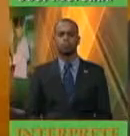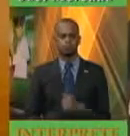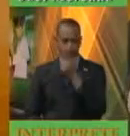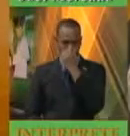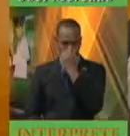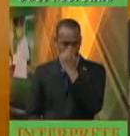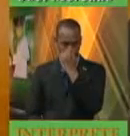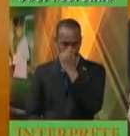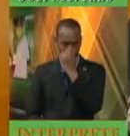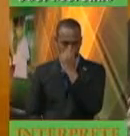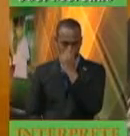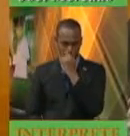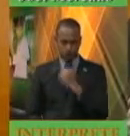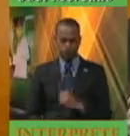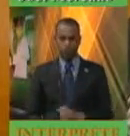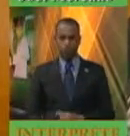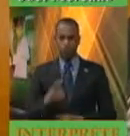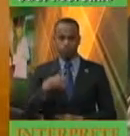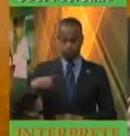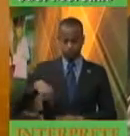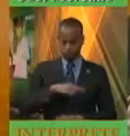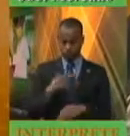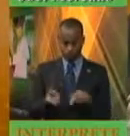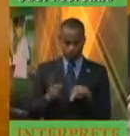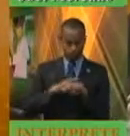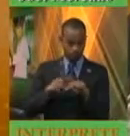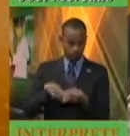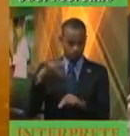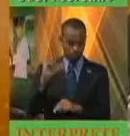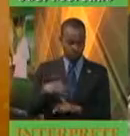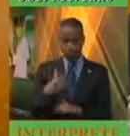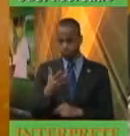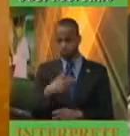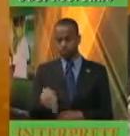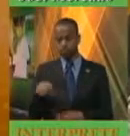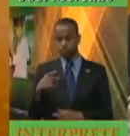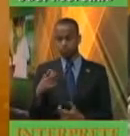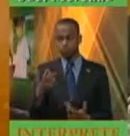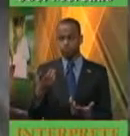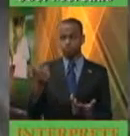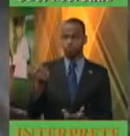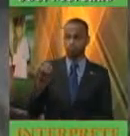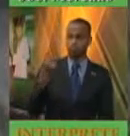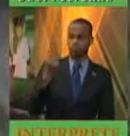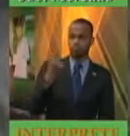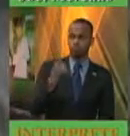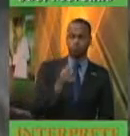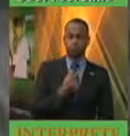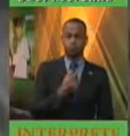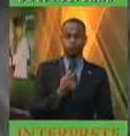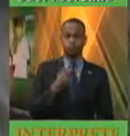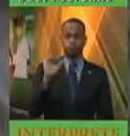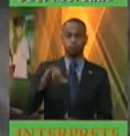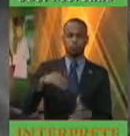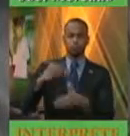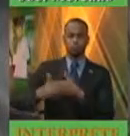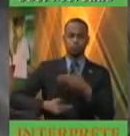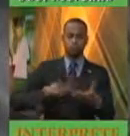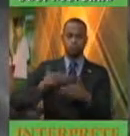¿Estamos creciendo en este aspecto? ¿Ustedes tienen algún tipo de evaluación de esto? Es todo un proceso,